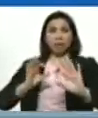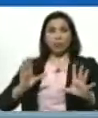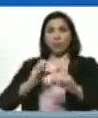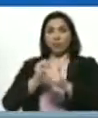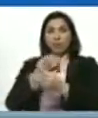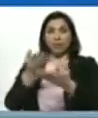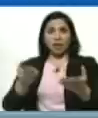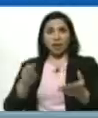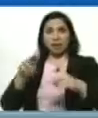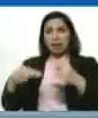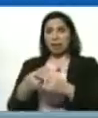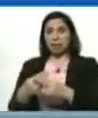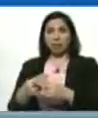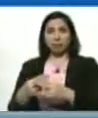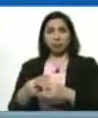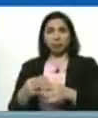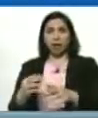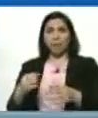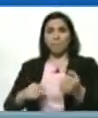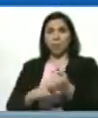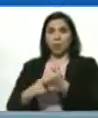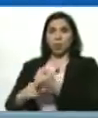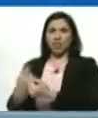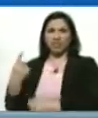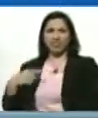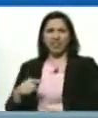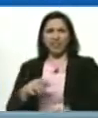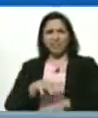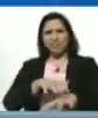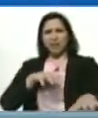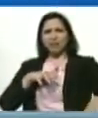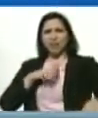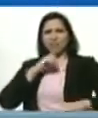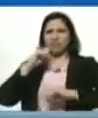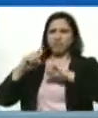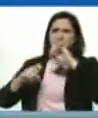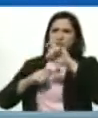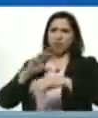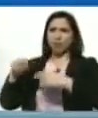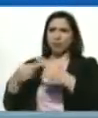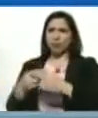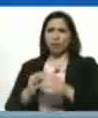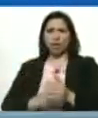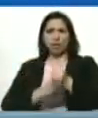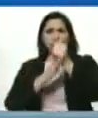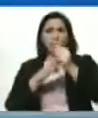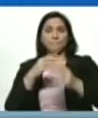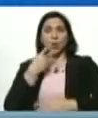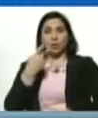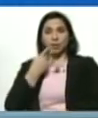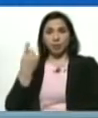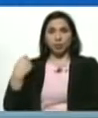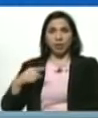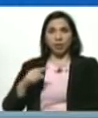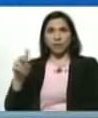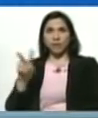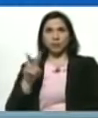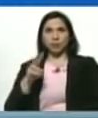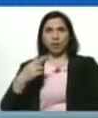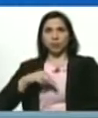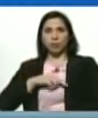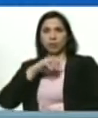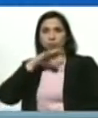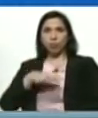nadie lo apoya y tiene el mayor repudio que jamás un líder político y ha tenido en venezuela en nuestra historia